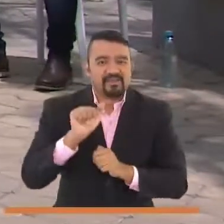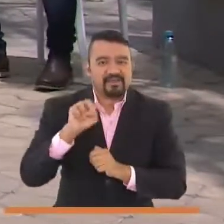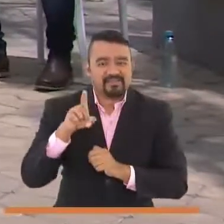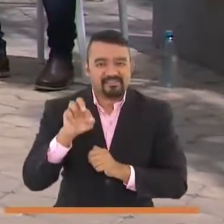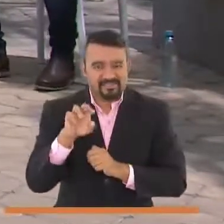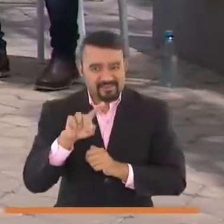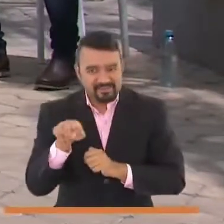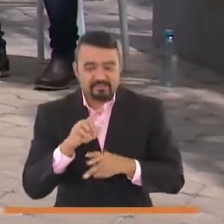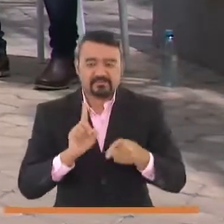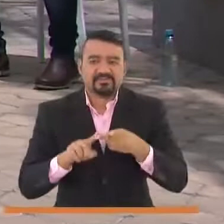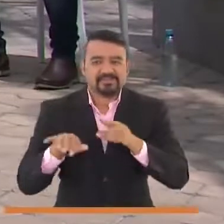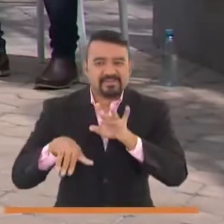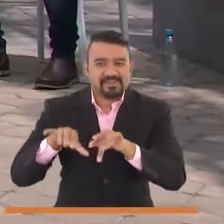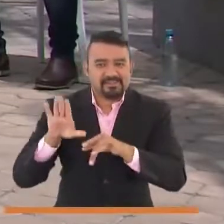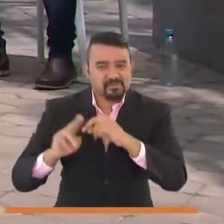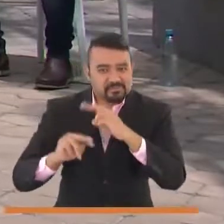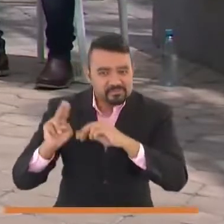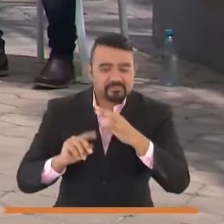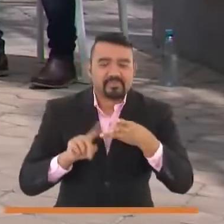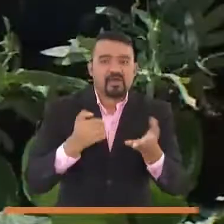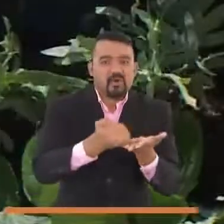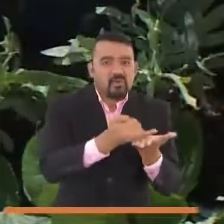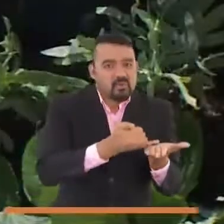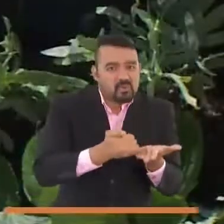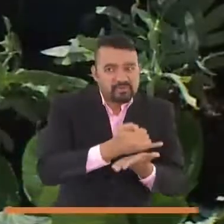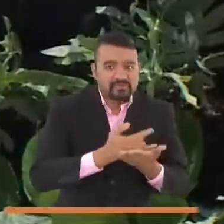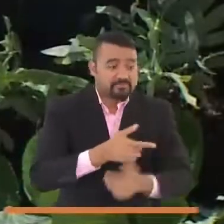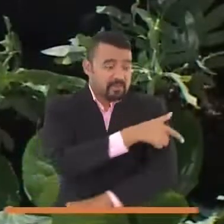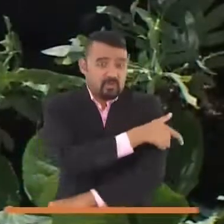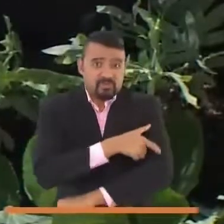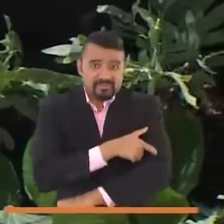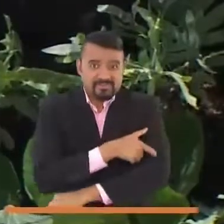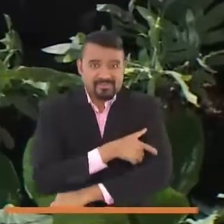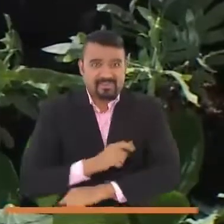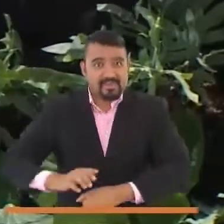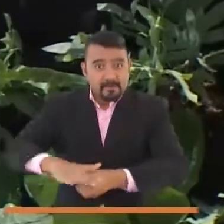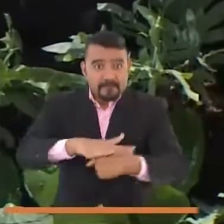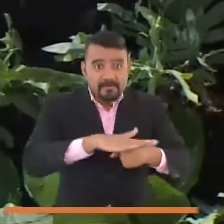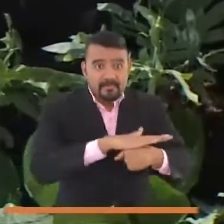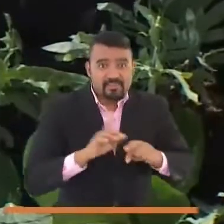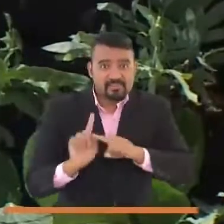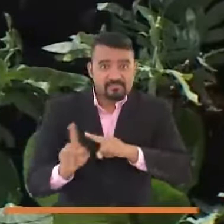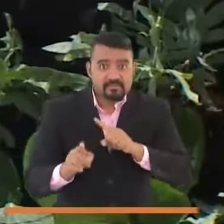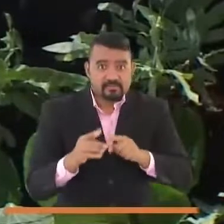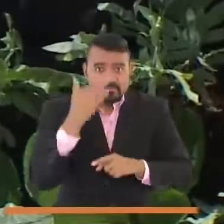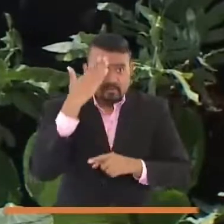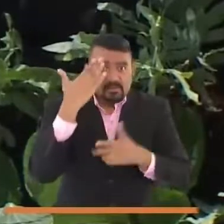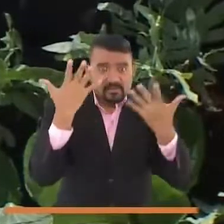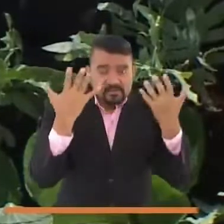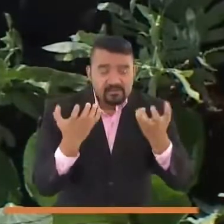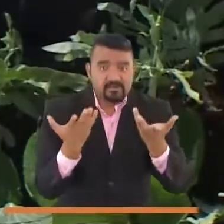Consejo Municipal, las Juntas de Acción Comunal, comités zonales, todos queremos ese